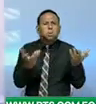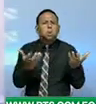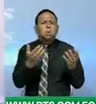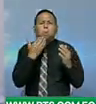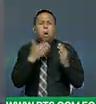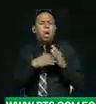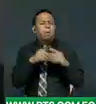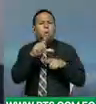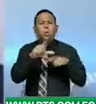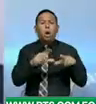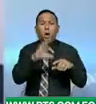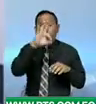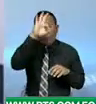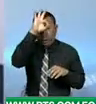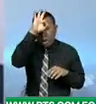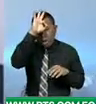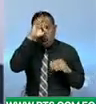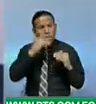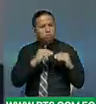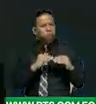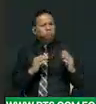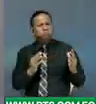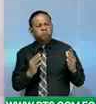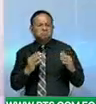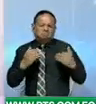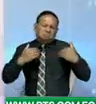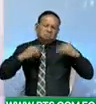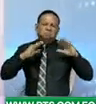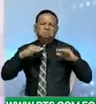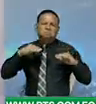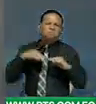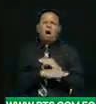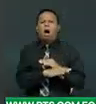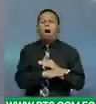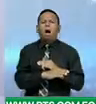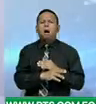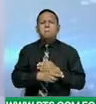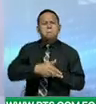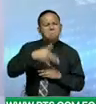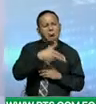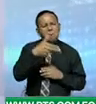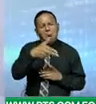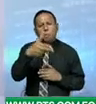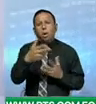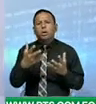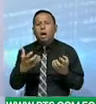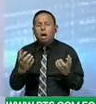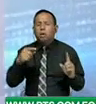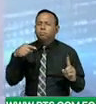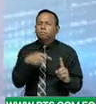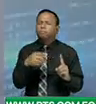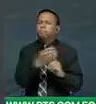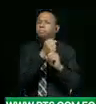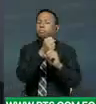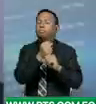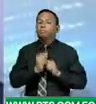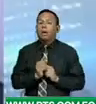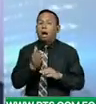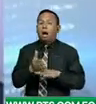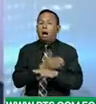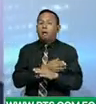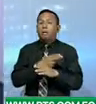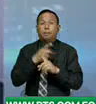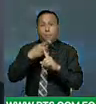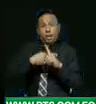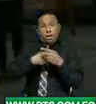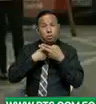hospital buscan la forma de irrumpir hasta concretar el crimen por ese motivo desde el mes de noviembre del año